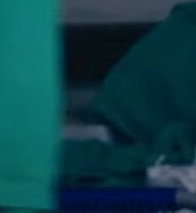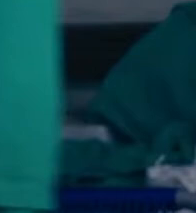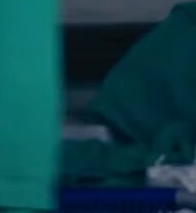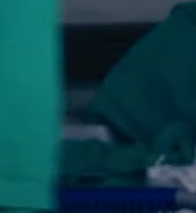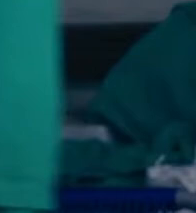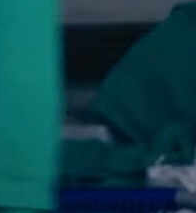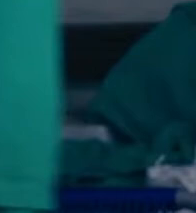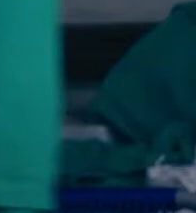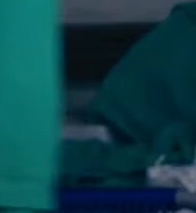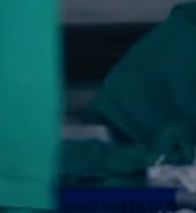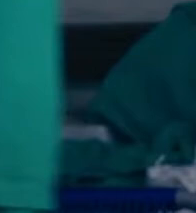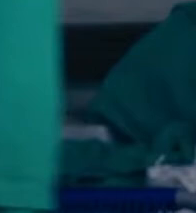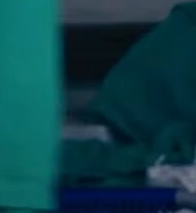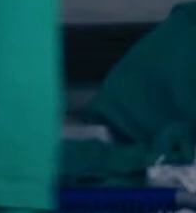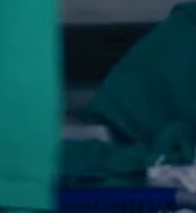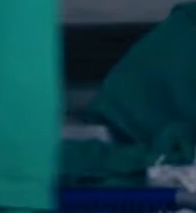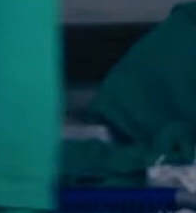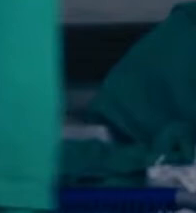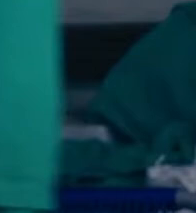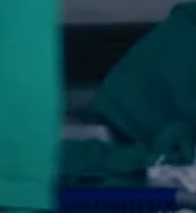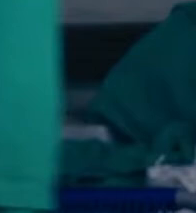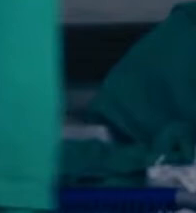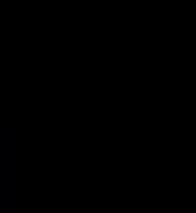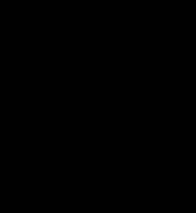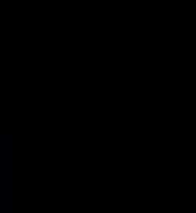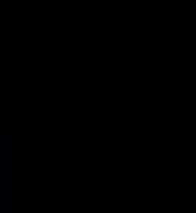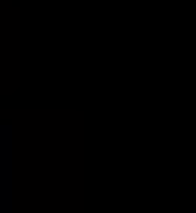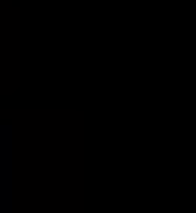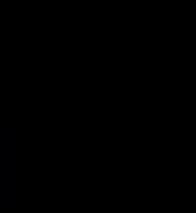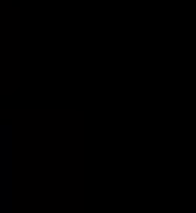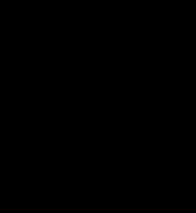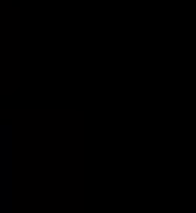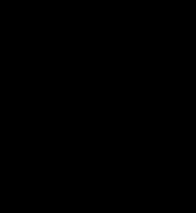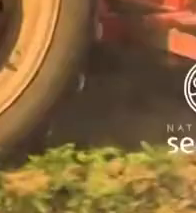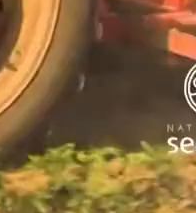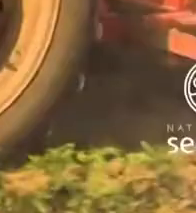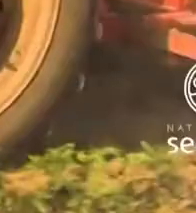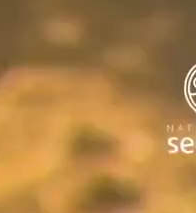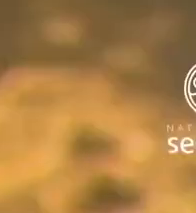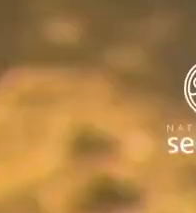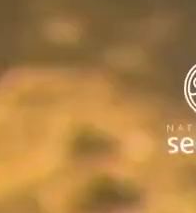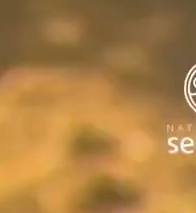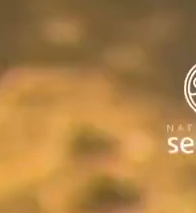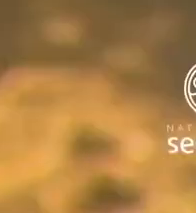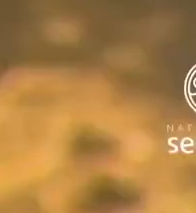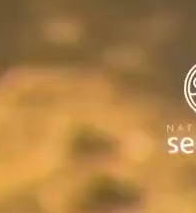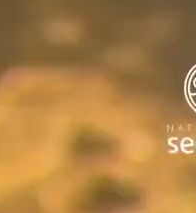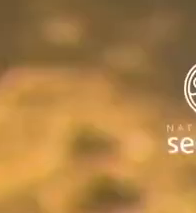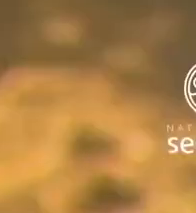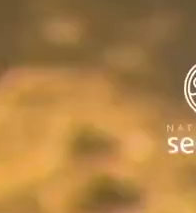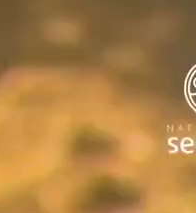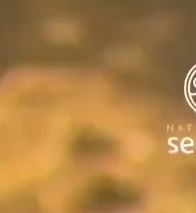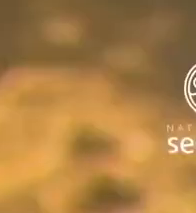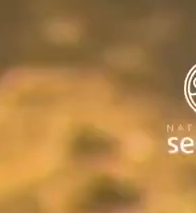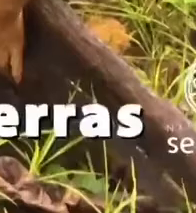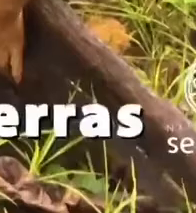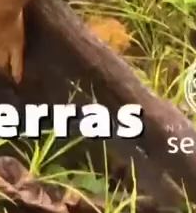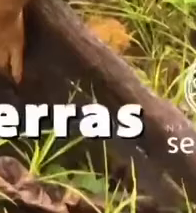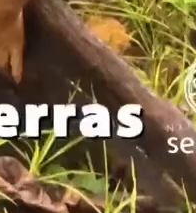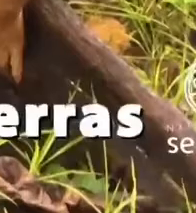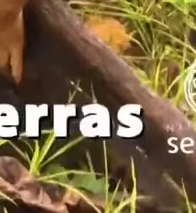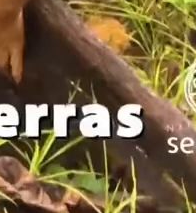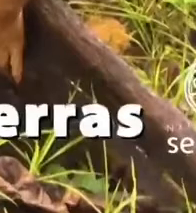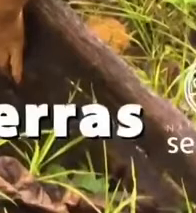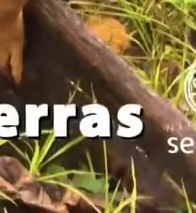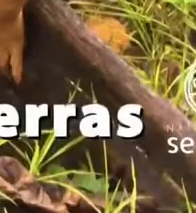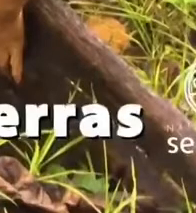sonrisa, no una sonrisa detrás del nasobuco. Y entonces, si un productor es capaz de no distorsionar